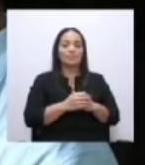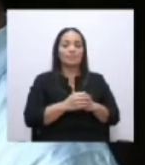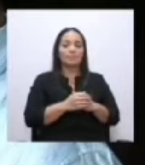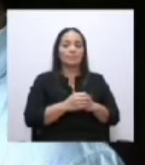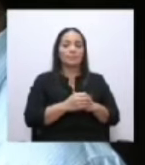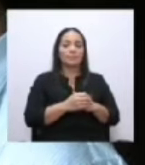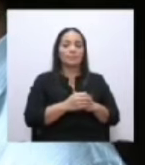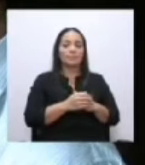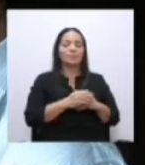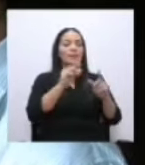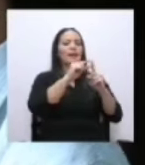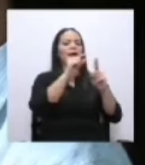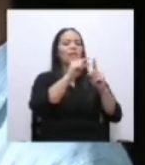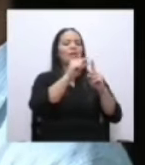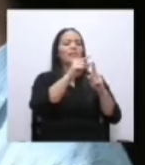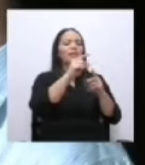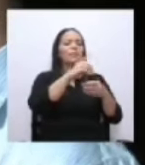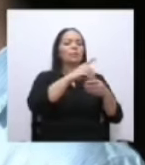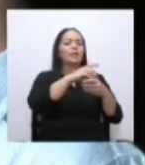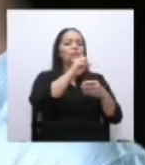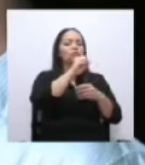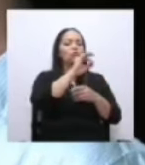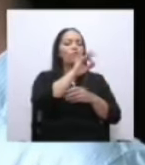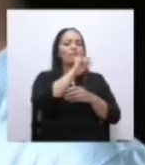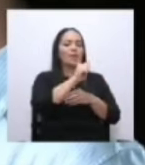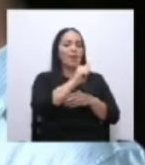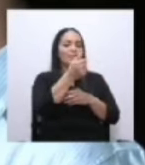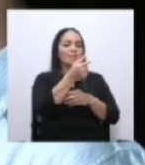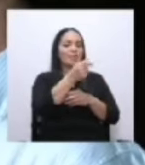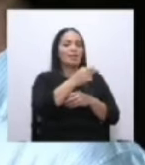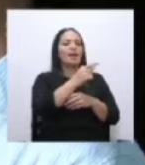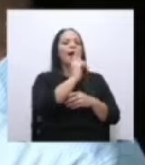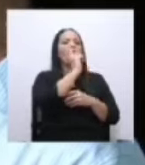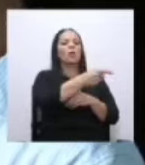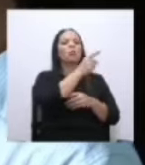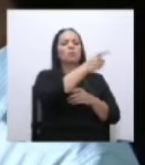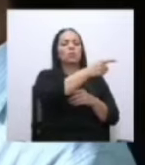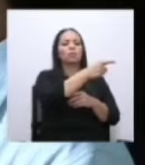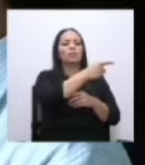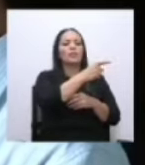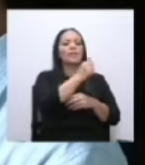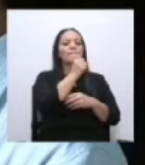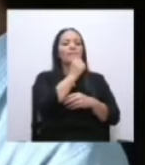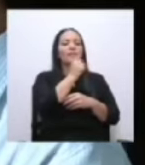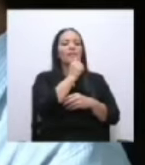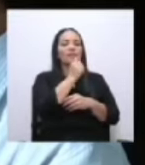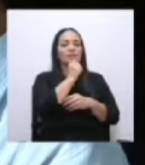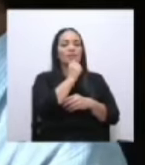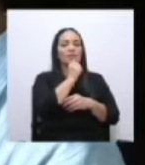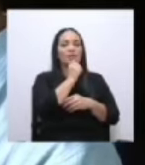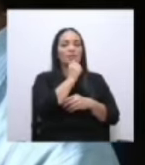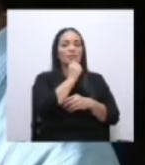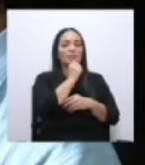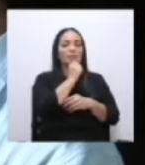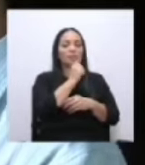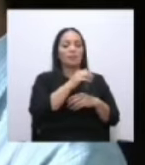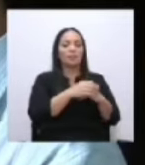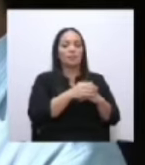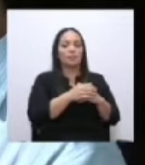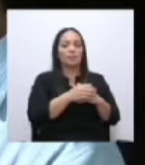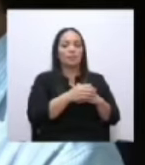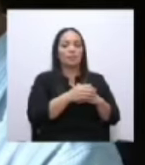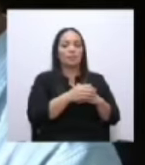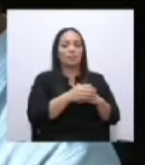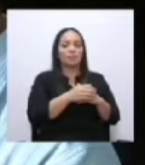diputada Sofía Guillén, que lo acusa a usted de privatizar prácticamente lo que